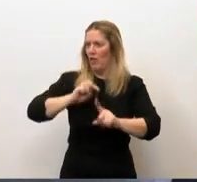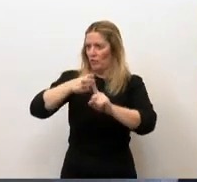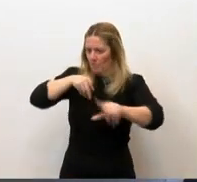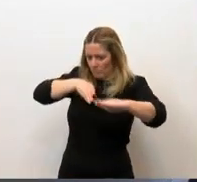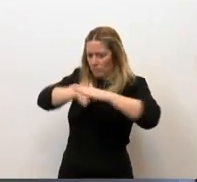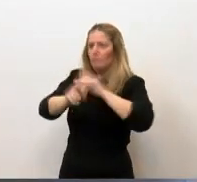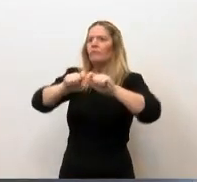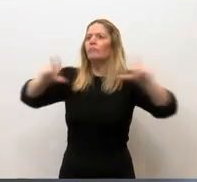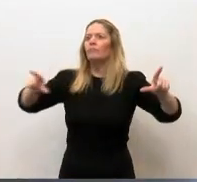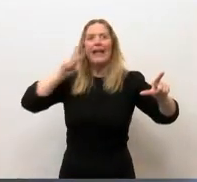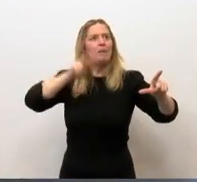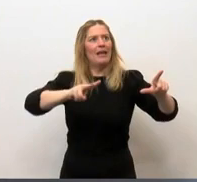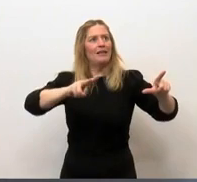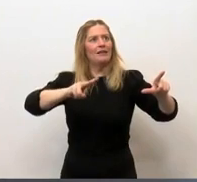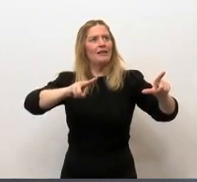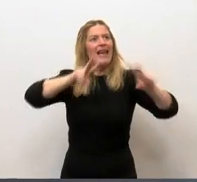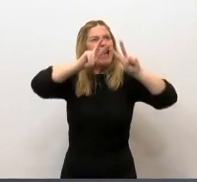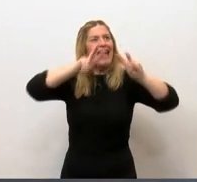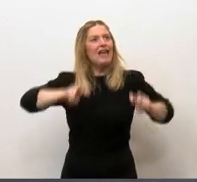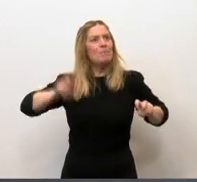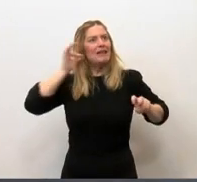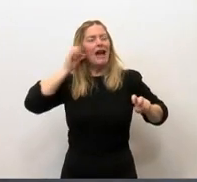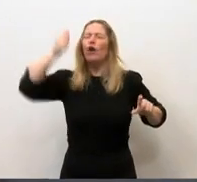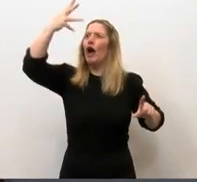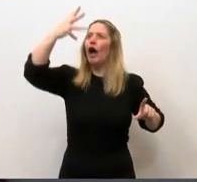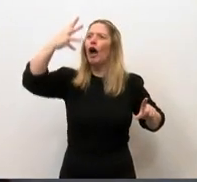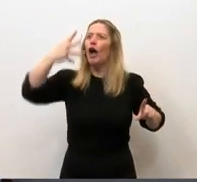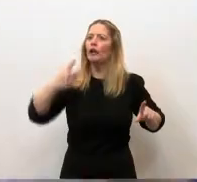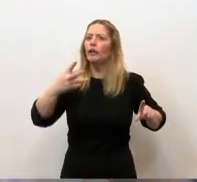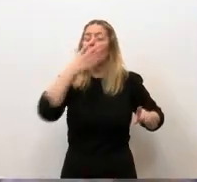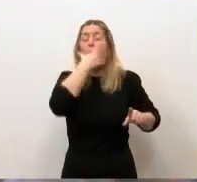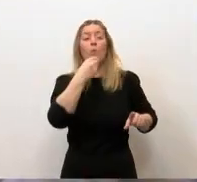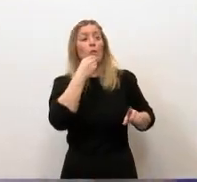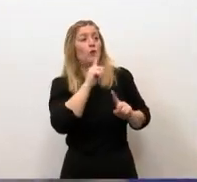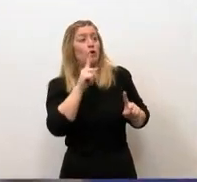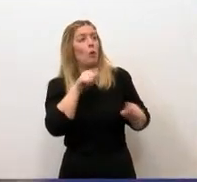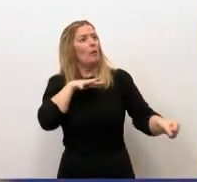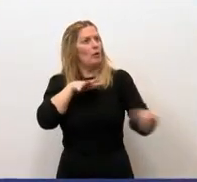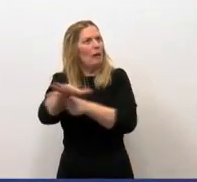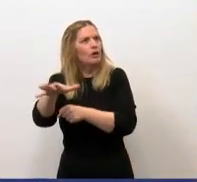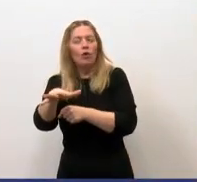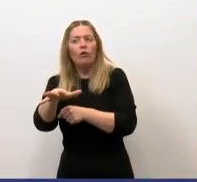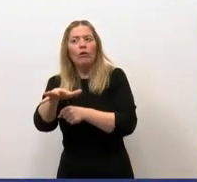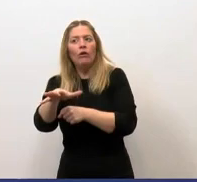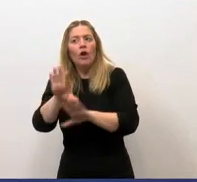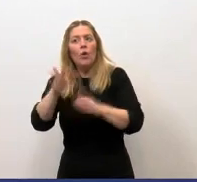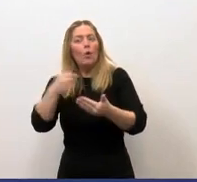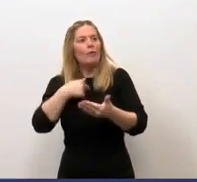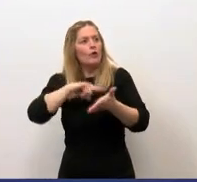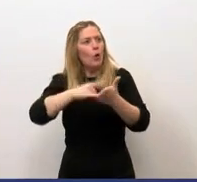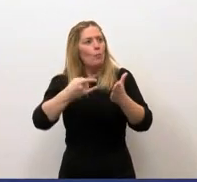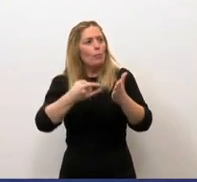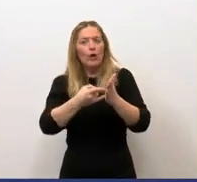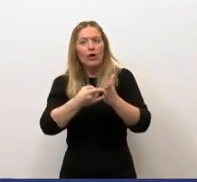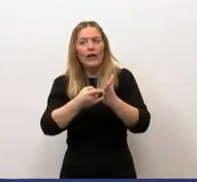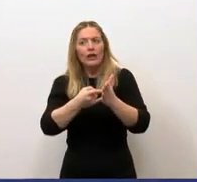Pero claro, eso impacto no es muy bonito, pero impacto quedará muy bien cuando yo pida el proyecto, una